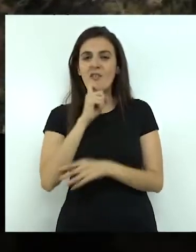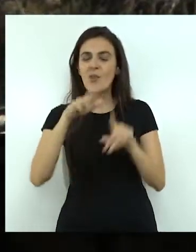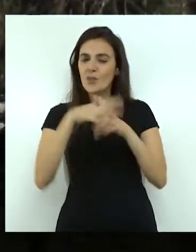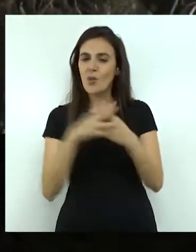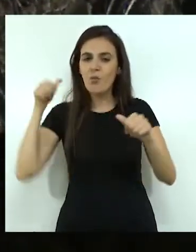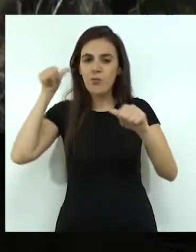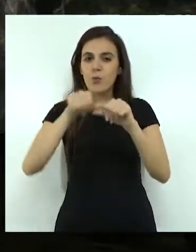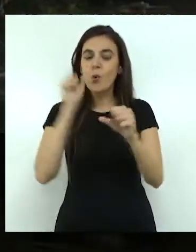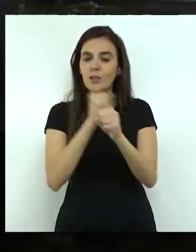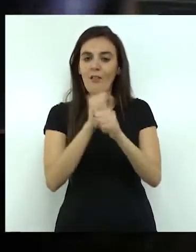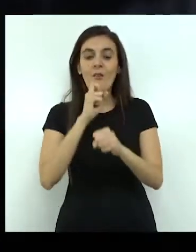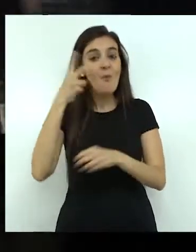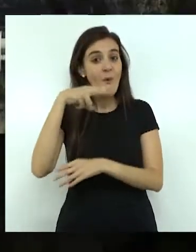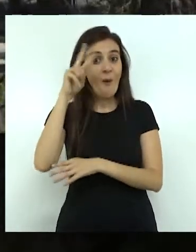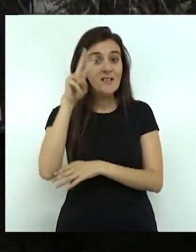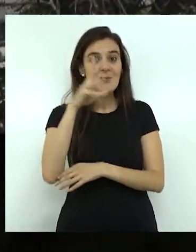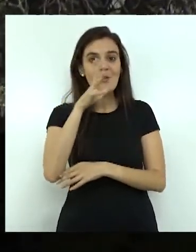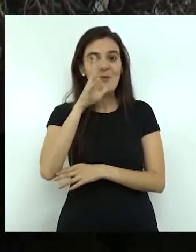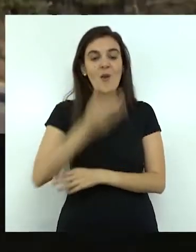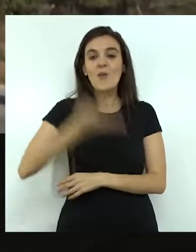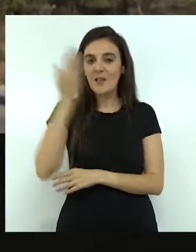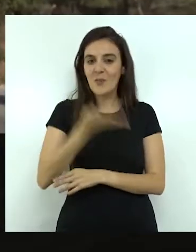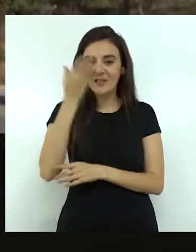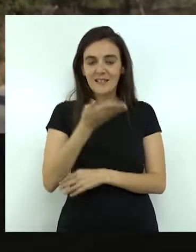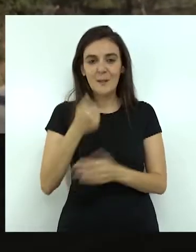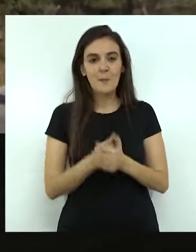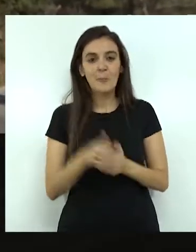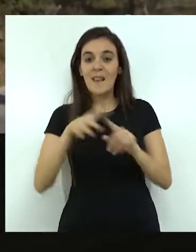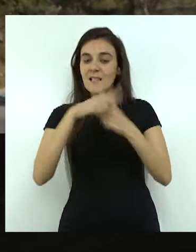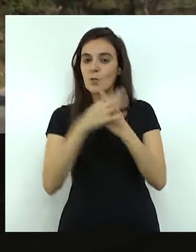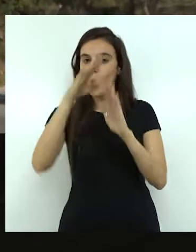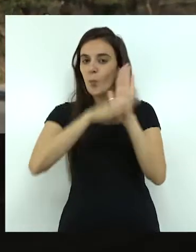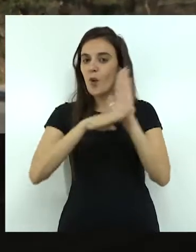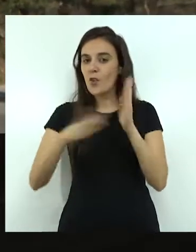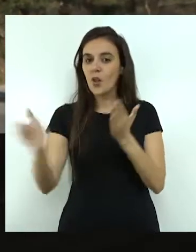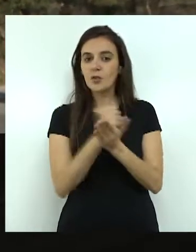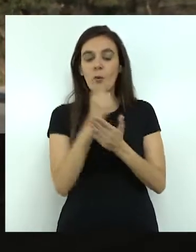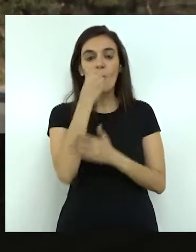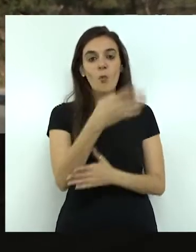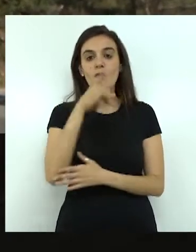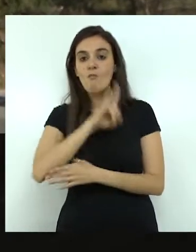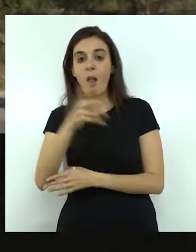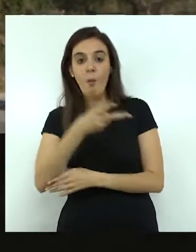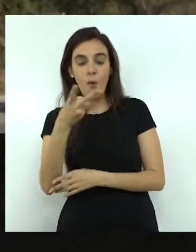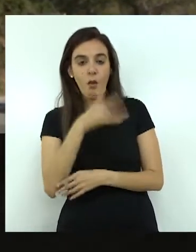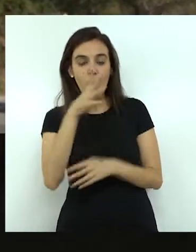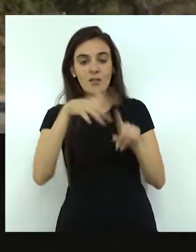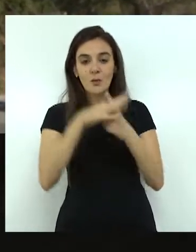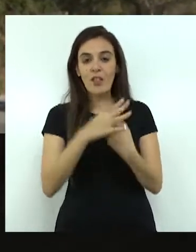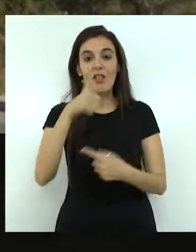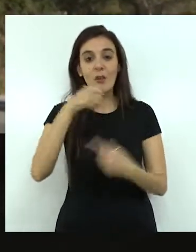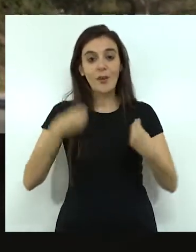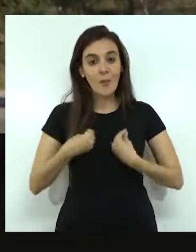trabajo que les ha servido como experiencia muy enriquecedora todos los condicionantes para lo bueno y para lo malo de vivir en ceuta